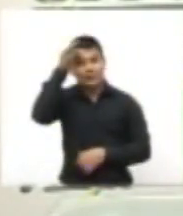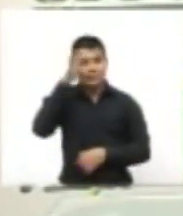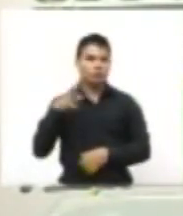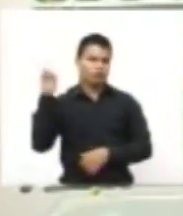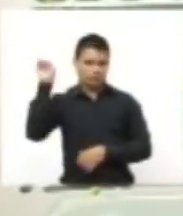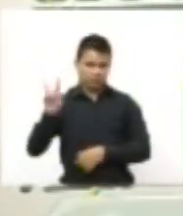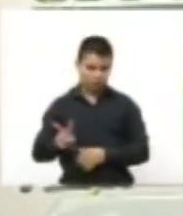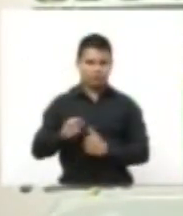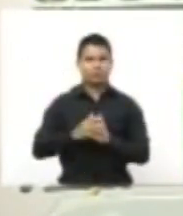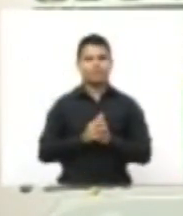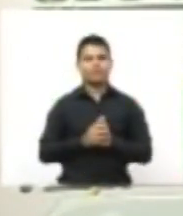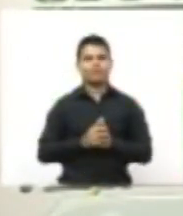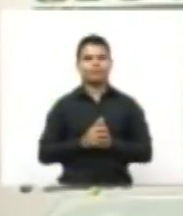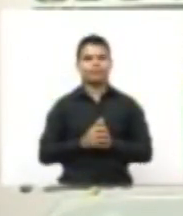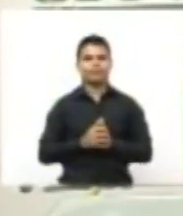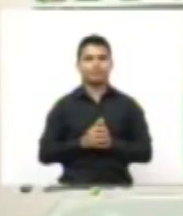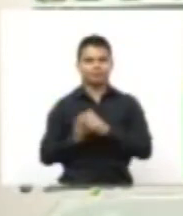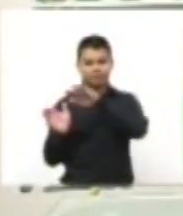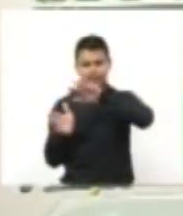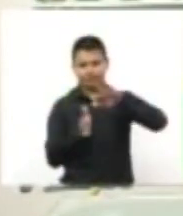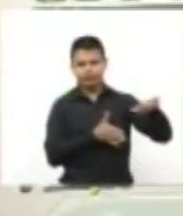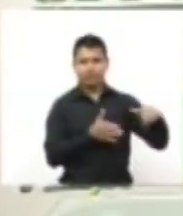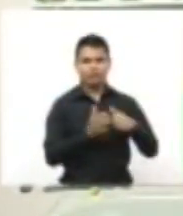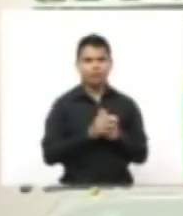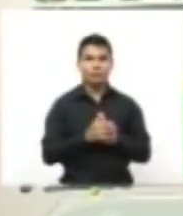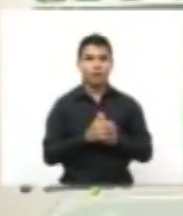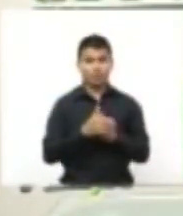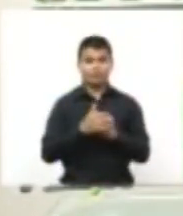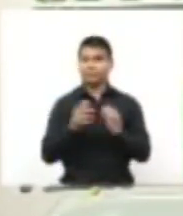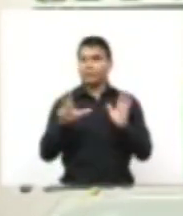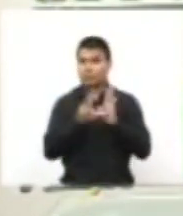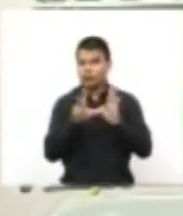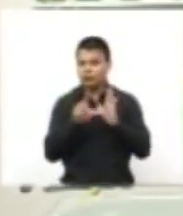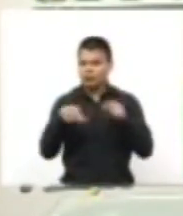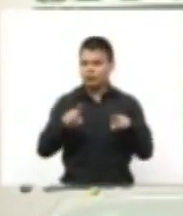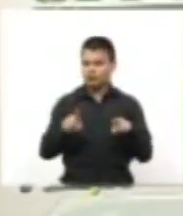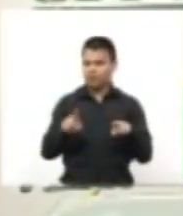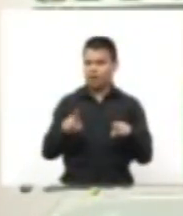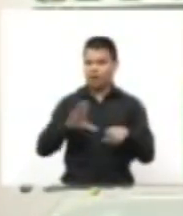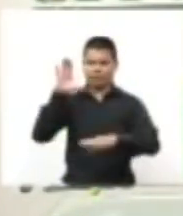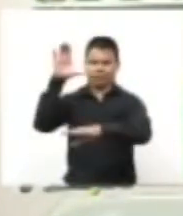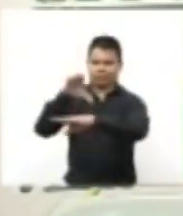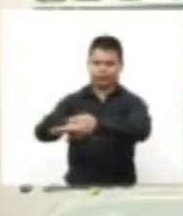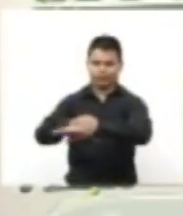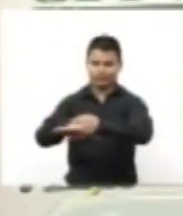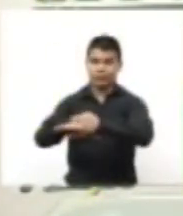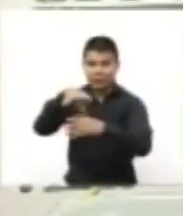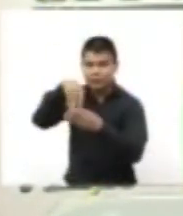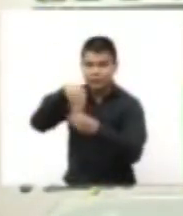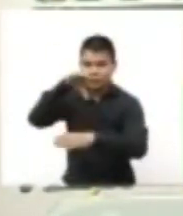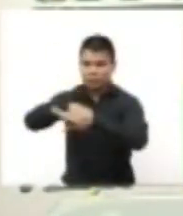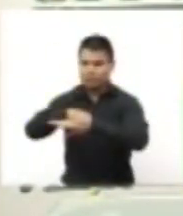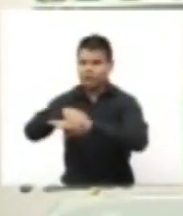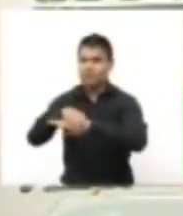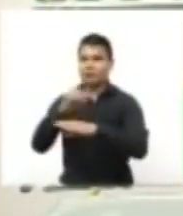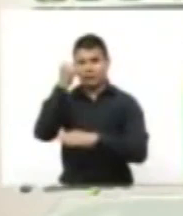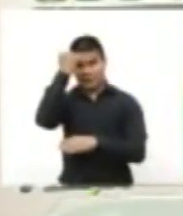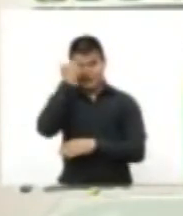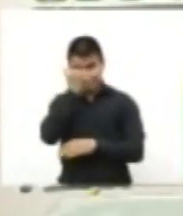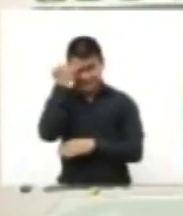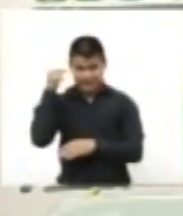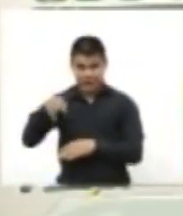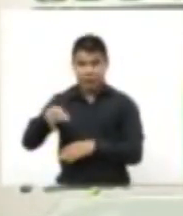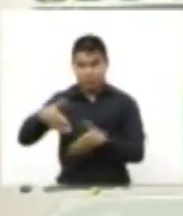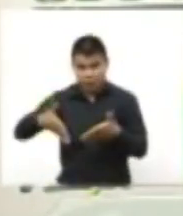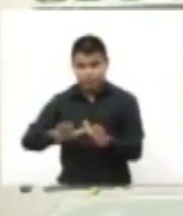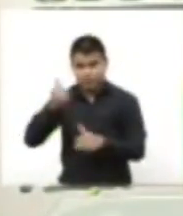venezolana. Y en otras noticias, en un hotel en Barranquilla fue detenido un hombre de nacionalidad italiana, buscado por abuso sexual con menores, el cual fue ubicado